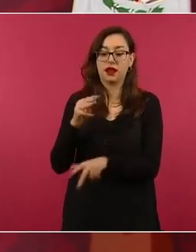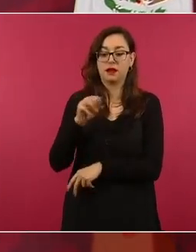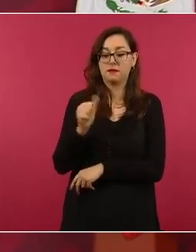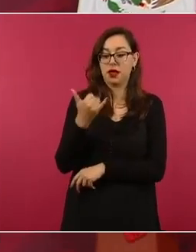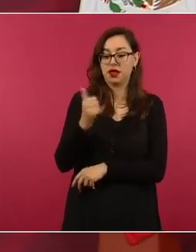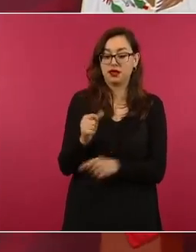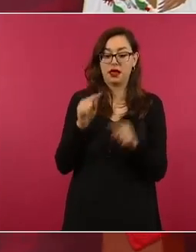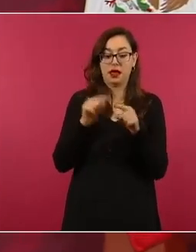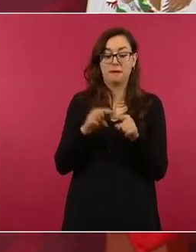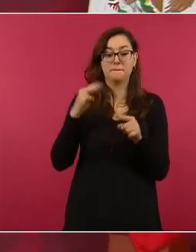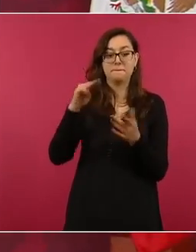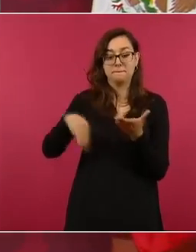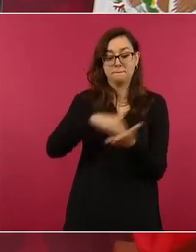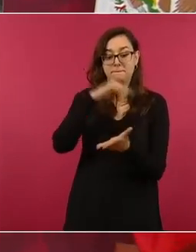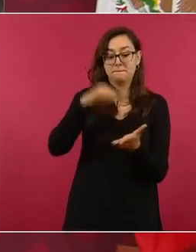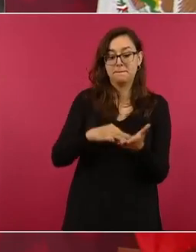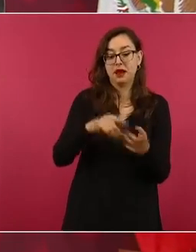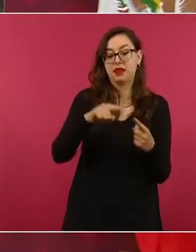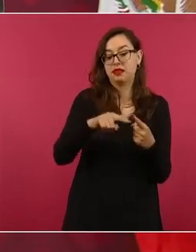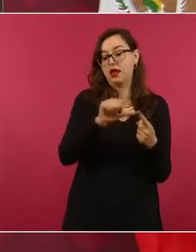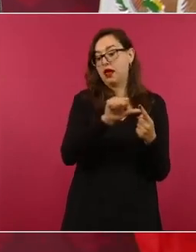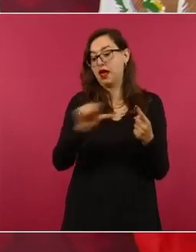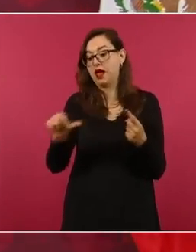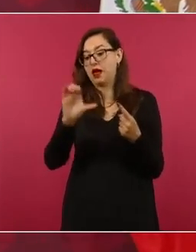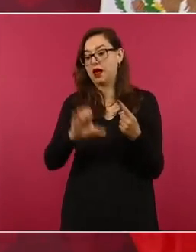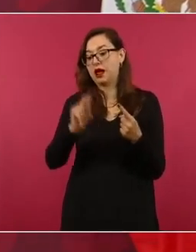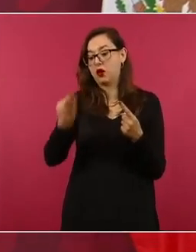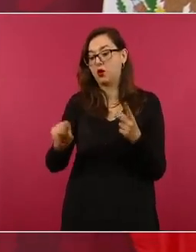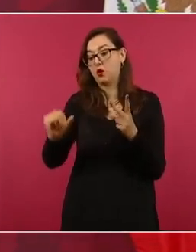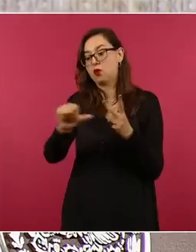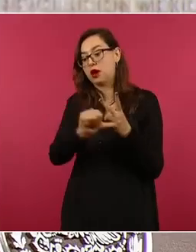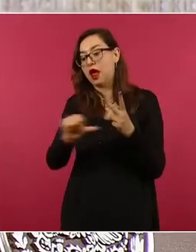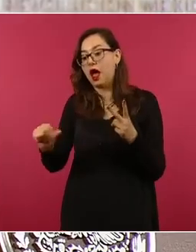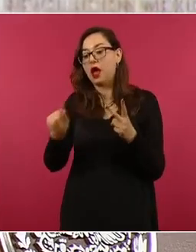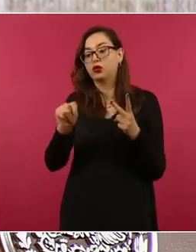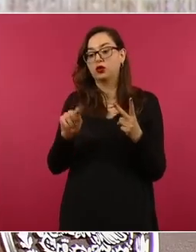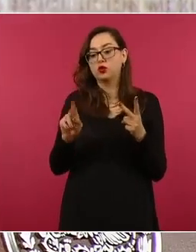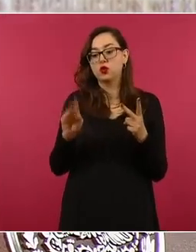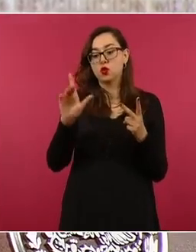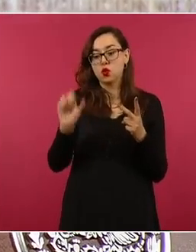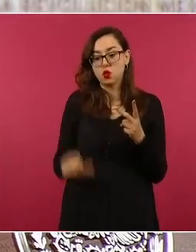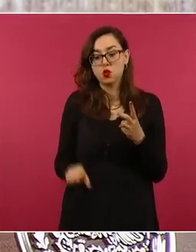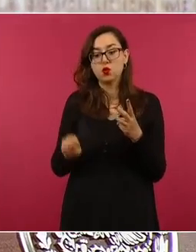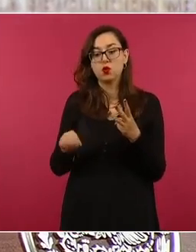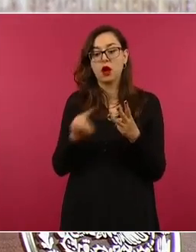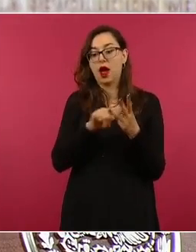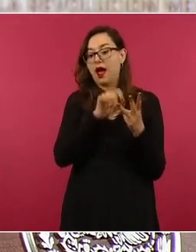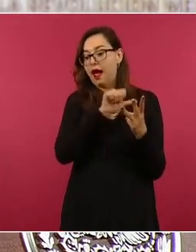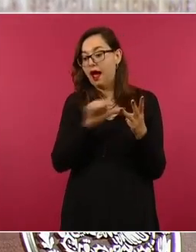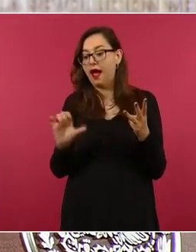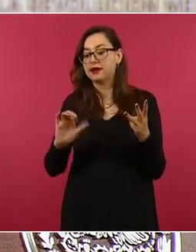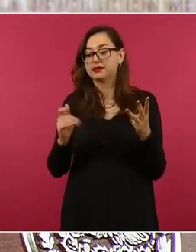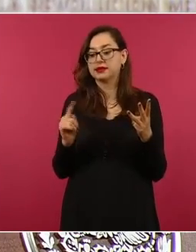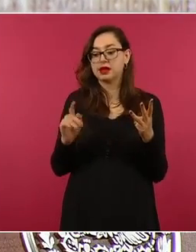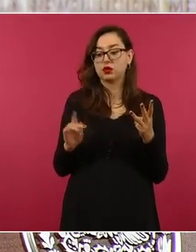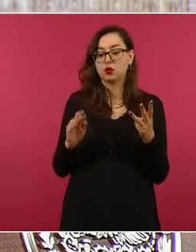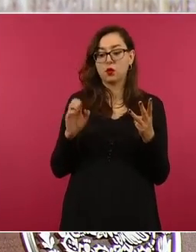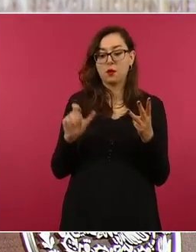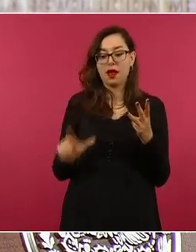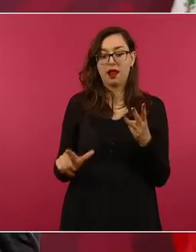Cancún, Tulum, Chetumal va a ser eléctrico,